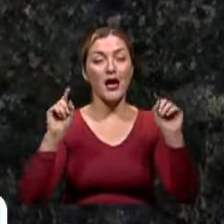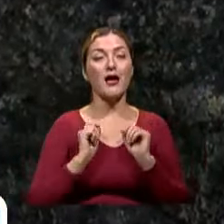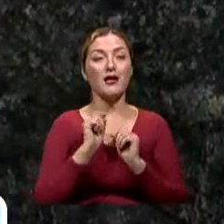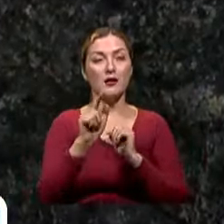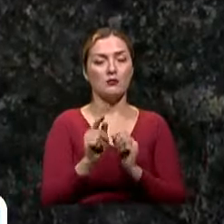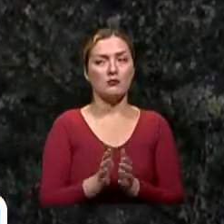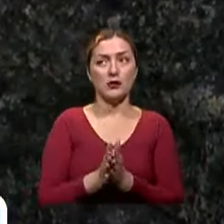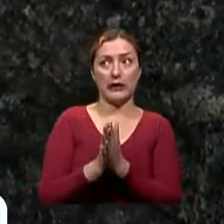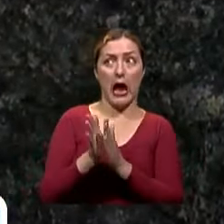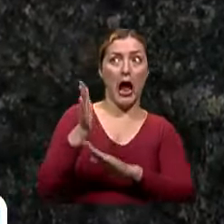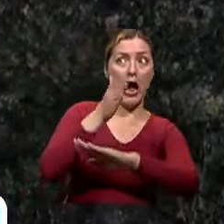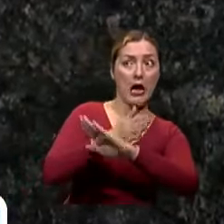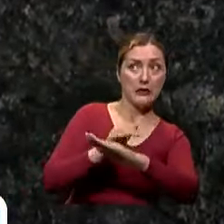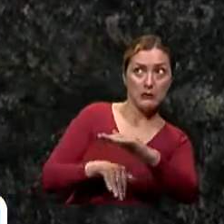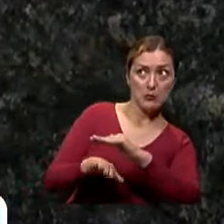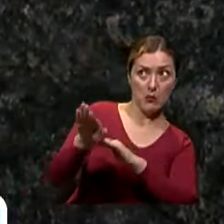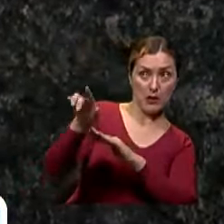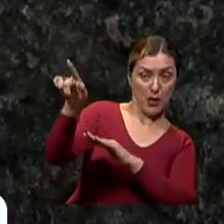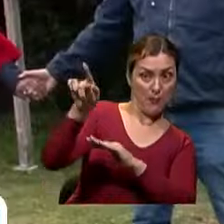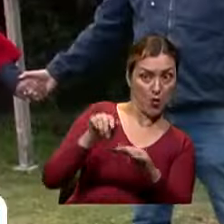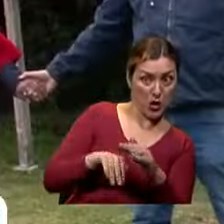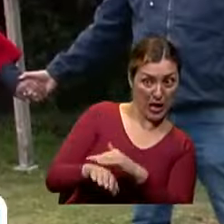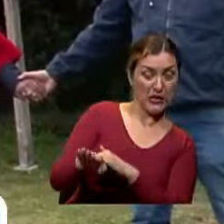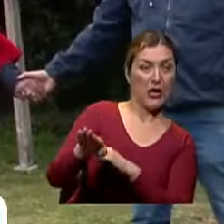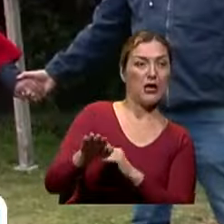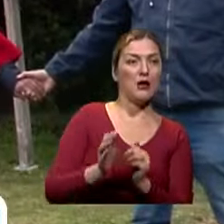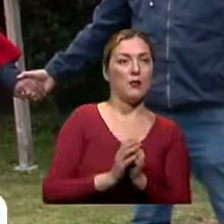a la Pachamama. Gracias una vez más.